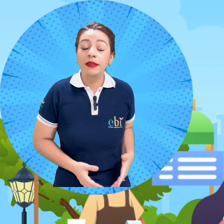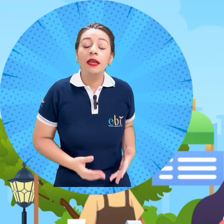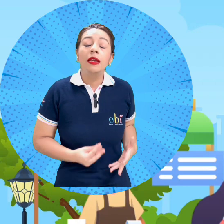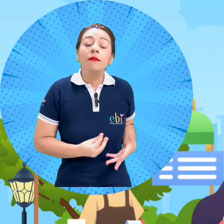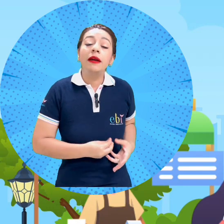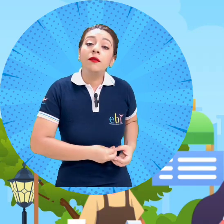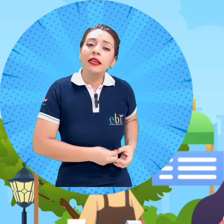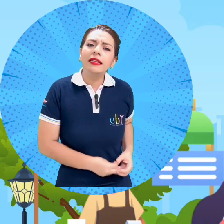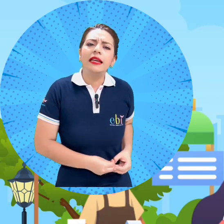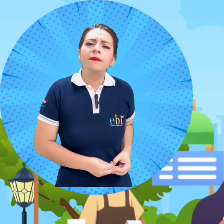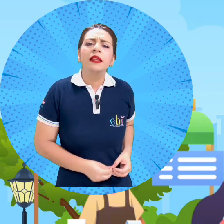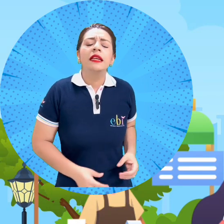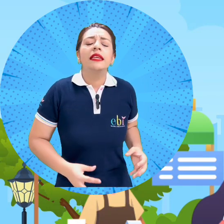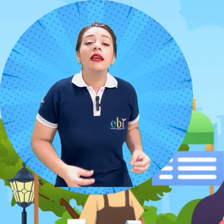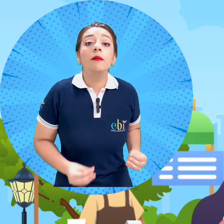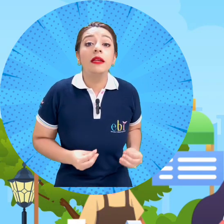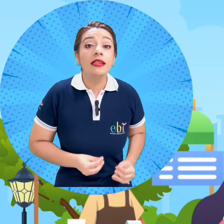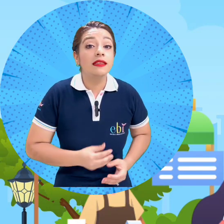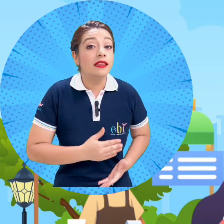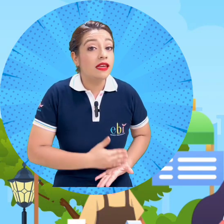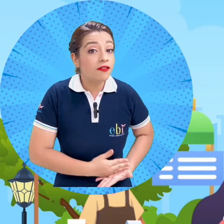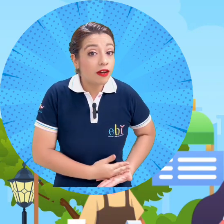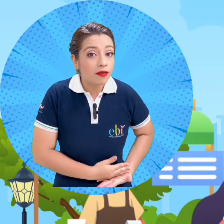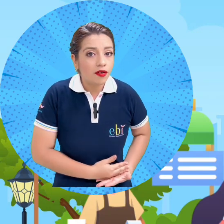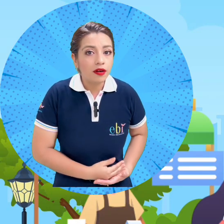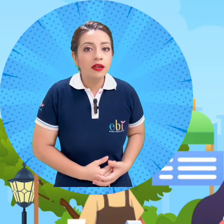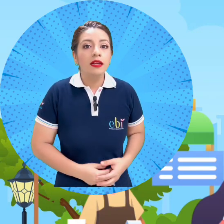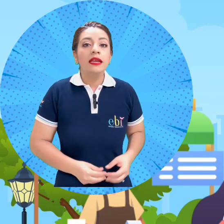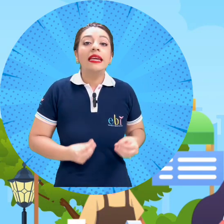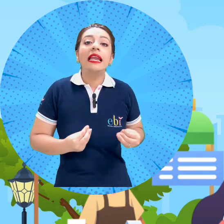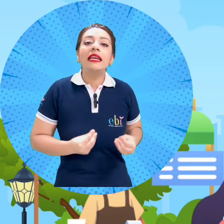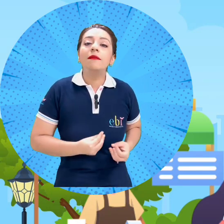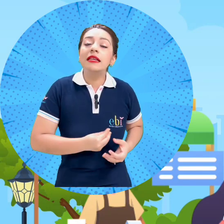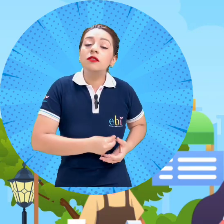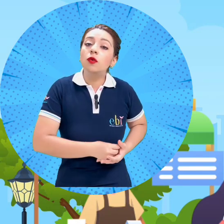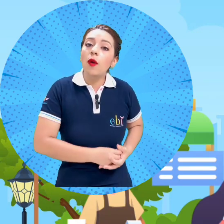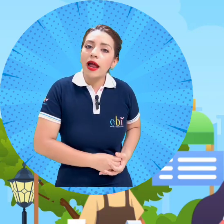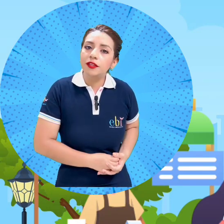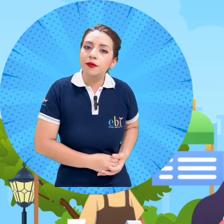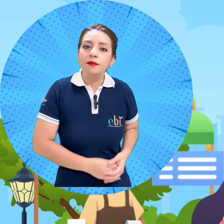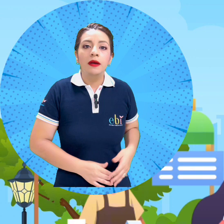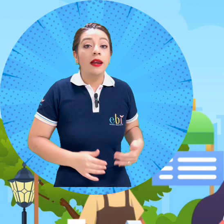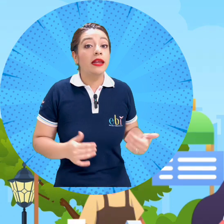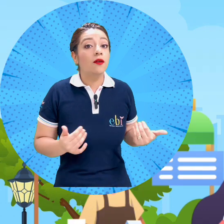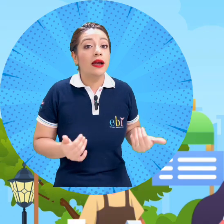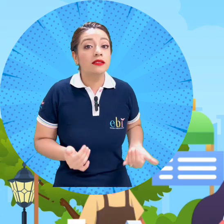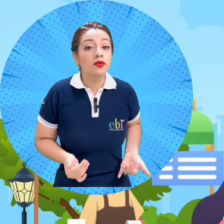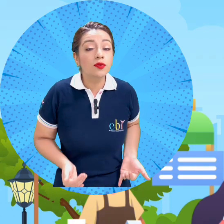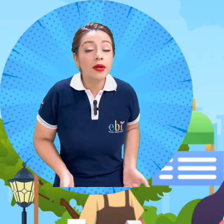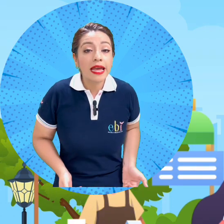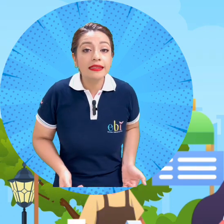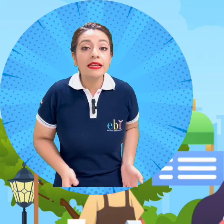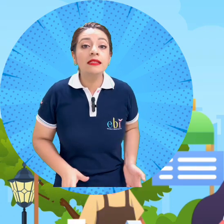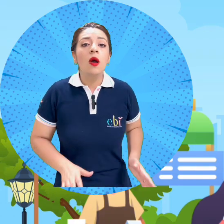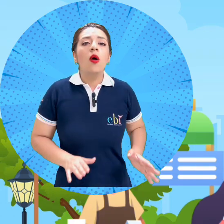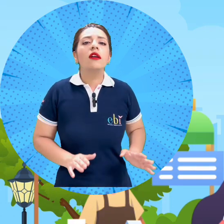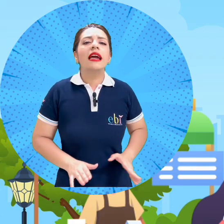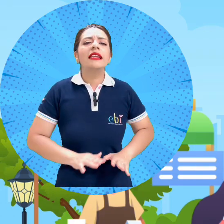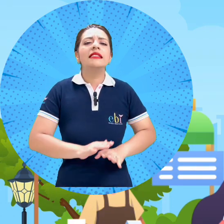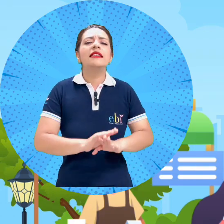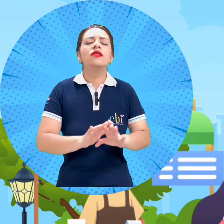Manuelita: Manuelita, quiero pedirte de favor que limpies tu cuarto, recojas tus